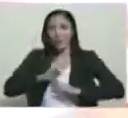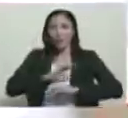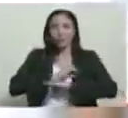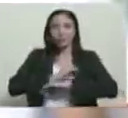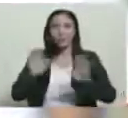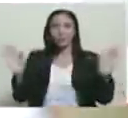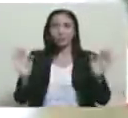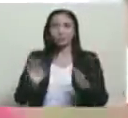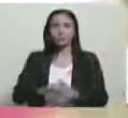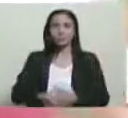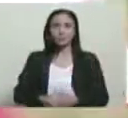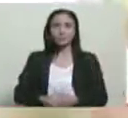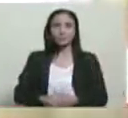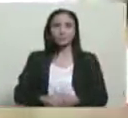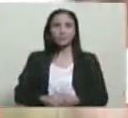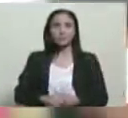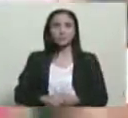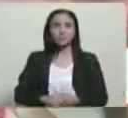pueblo.